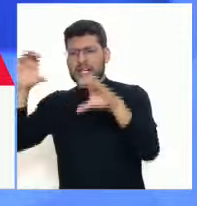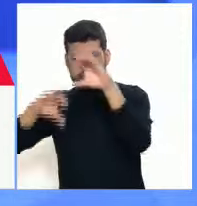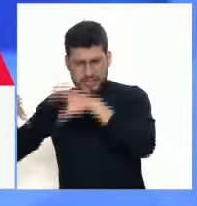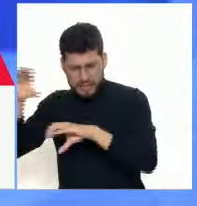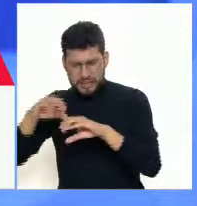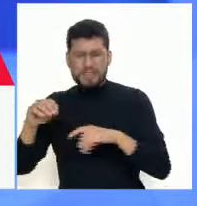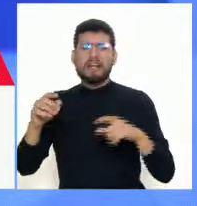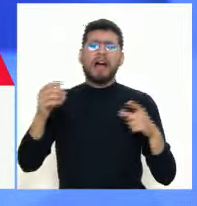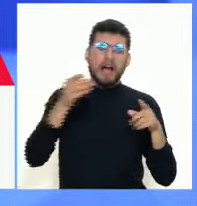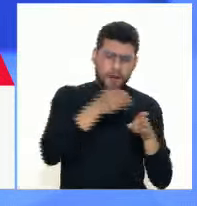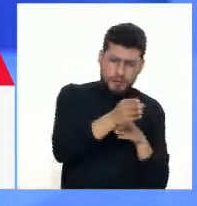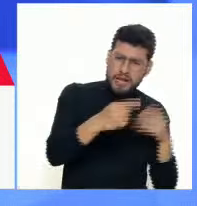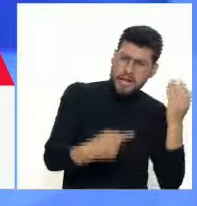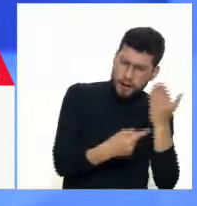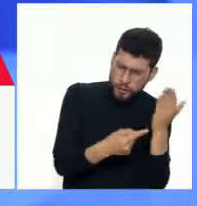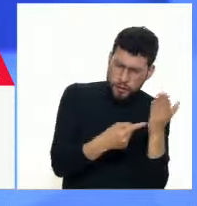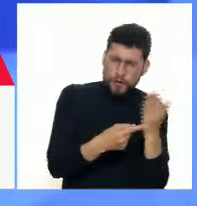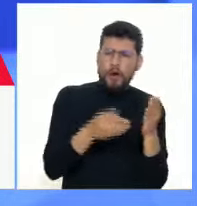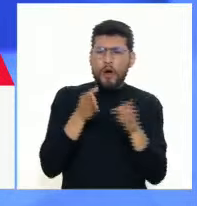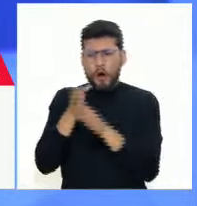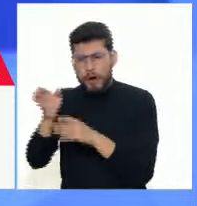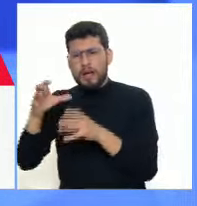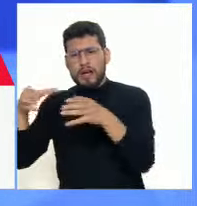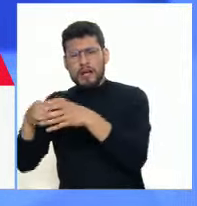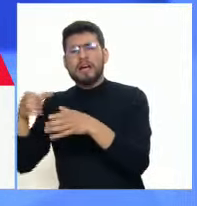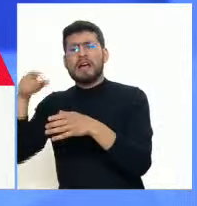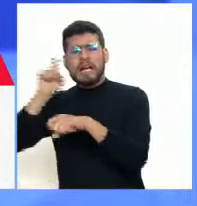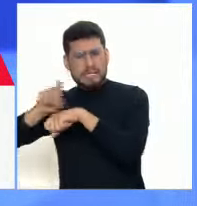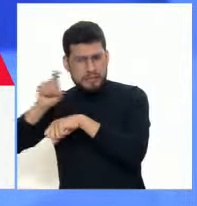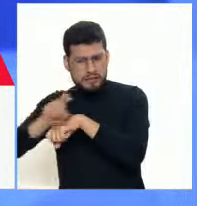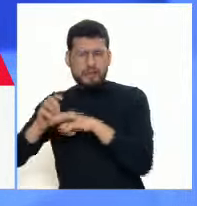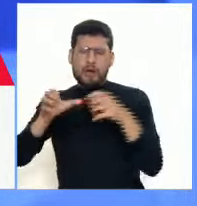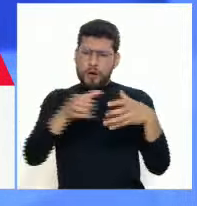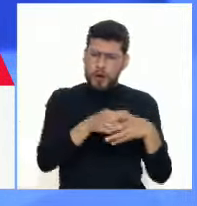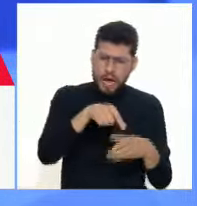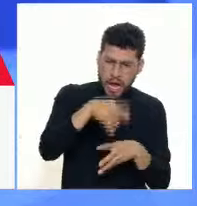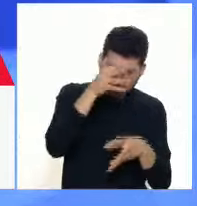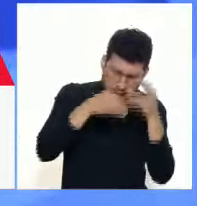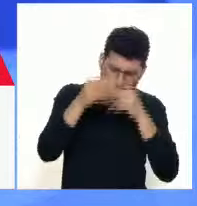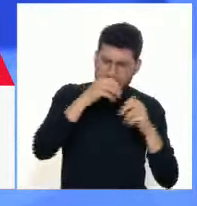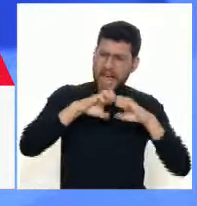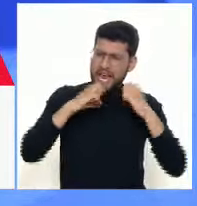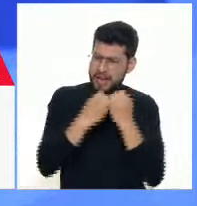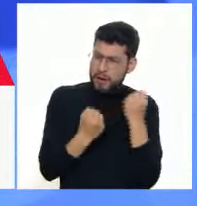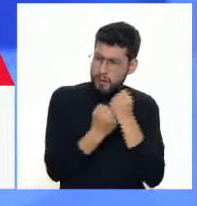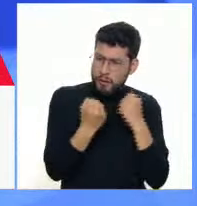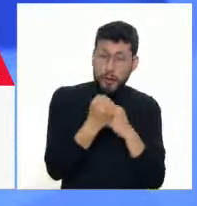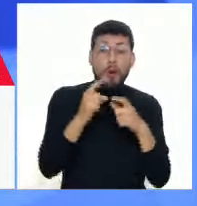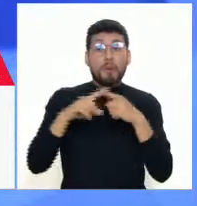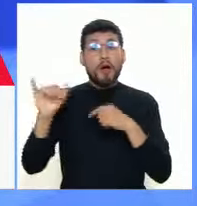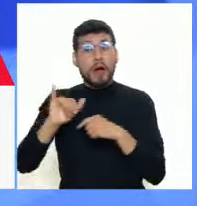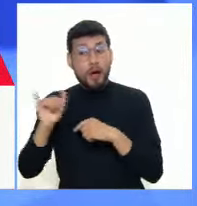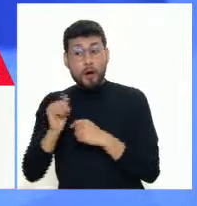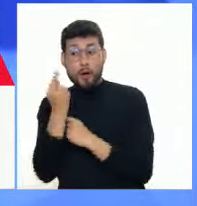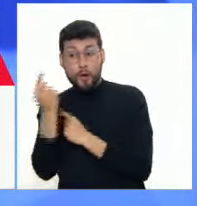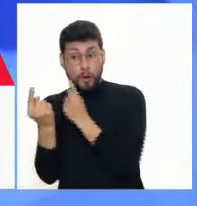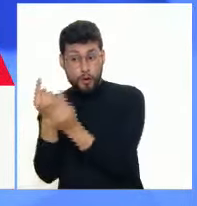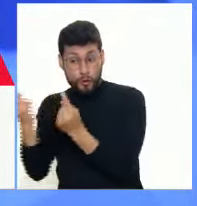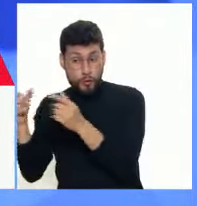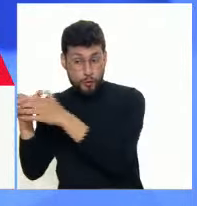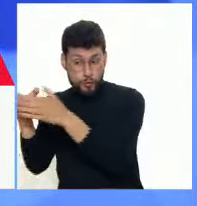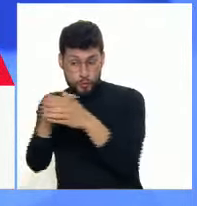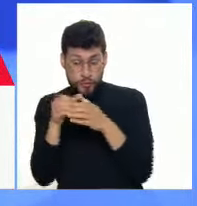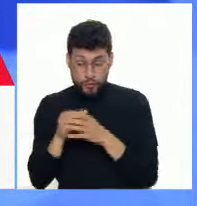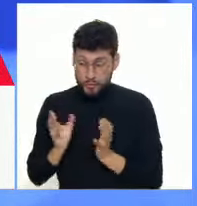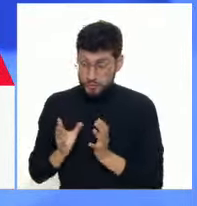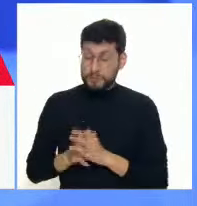área de tecnología, área de enseñanza, área de aprender en equipo, pero a veces también en zonas